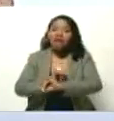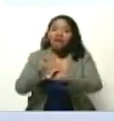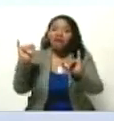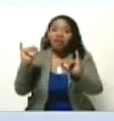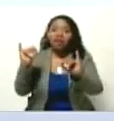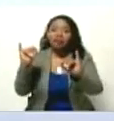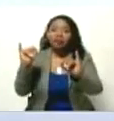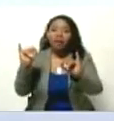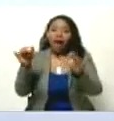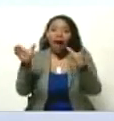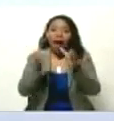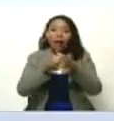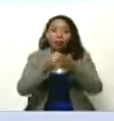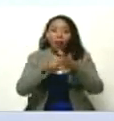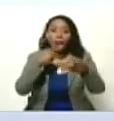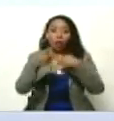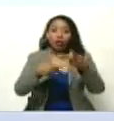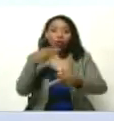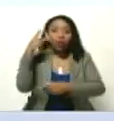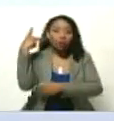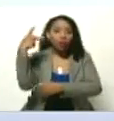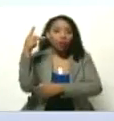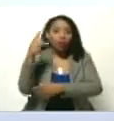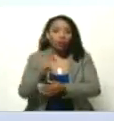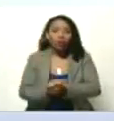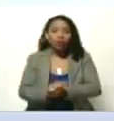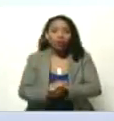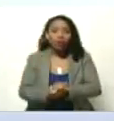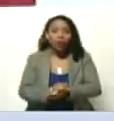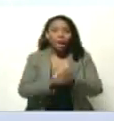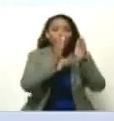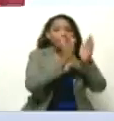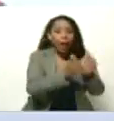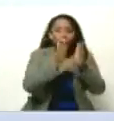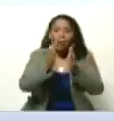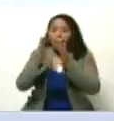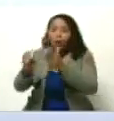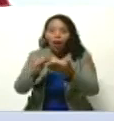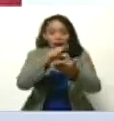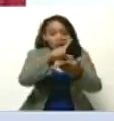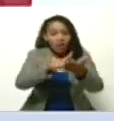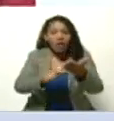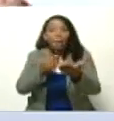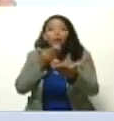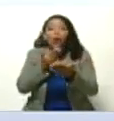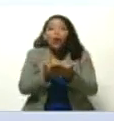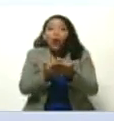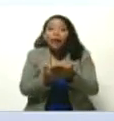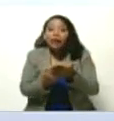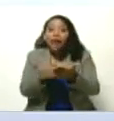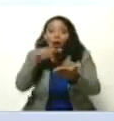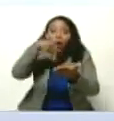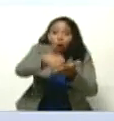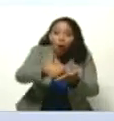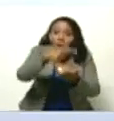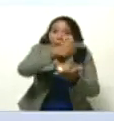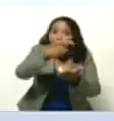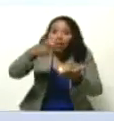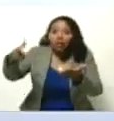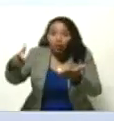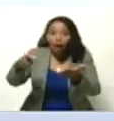rueda con el equipo político parroquial. Se organizan las listas de postulados, papá, se corrigen, si hay, mira, no